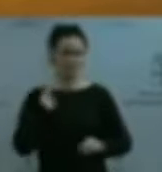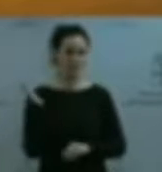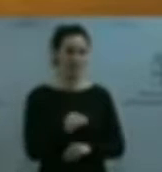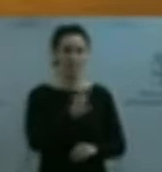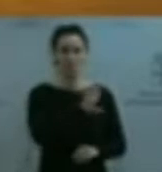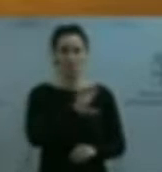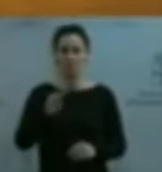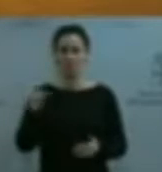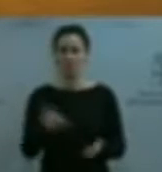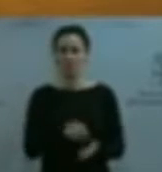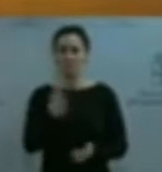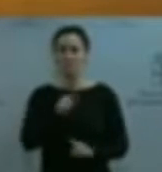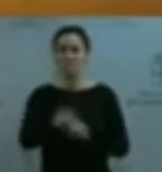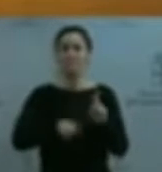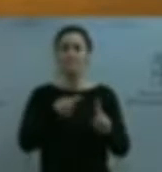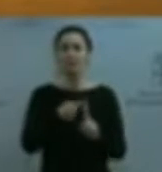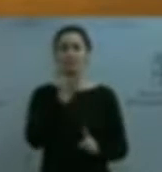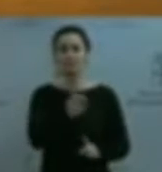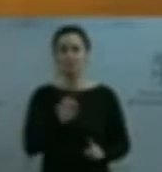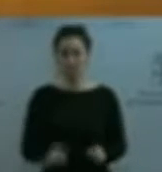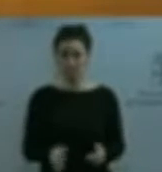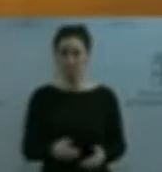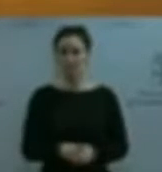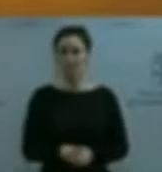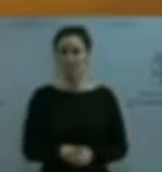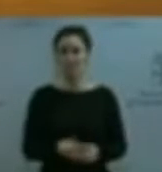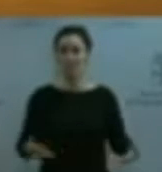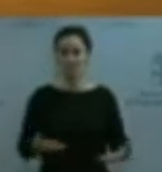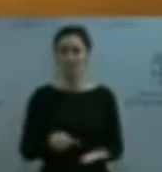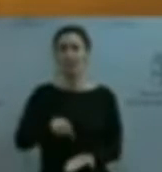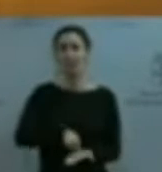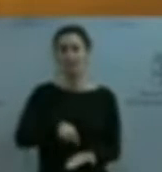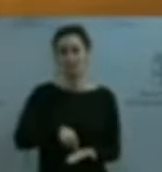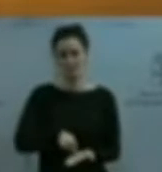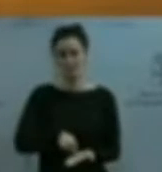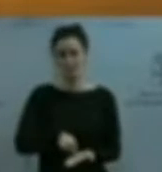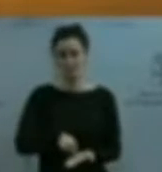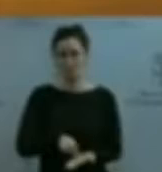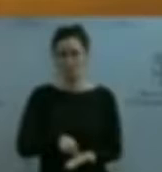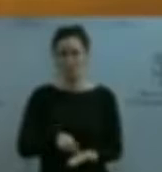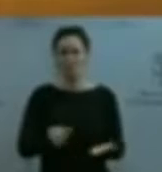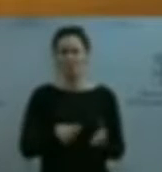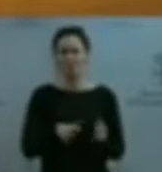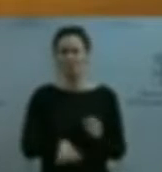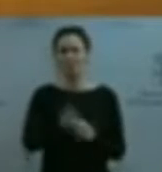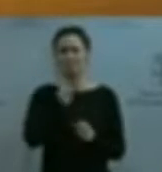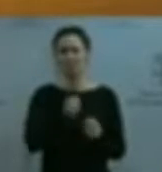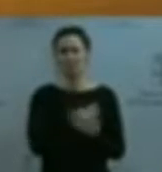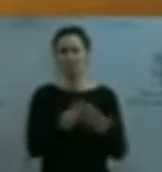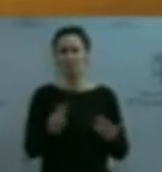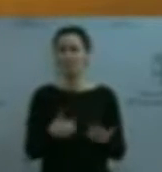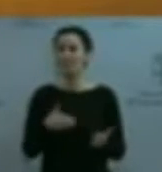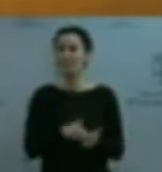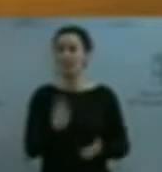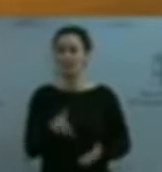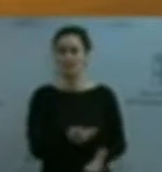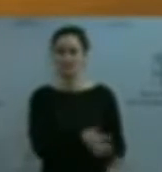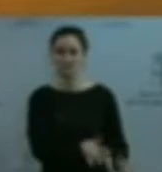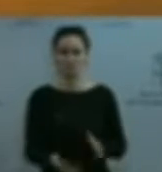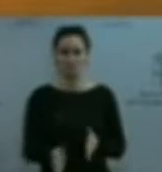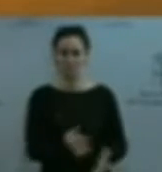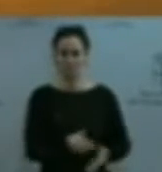Intereses que se reclamaron por la demandante, que me parece, creo recordar, que eran de 17.000 euros aproximadamente. Oiga, la cosa no acaba ahí.